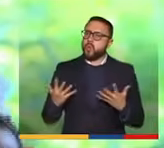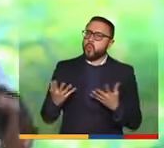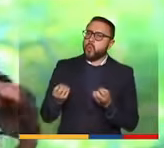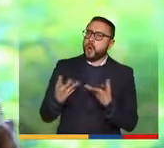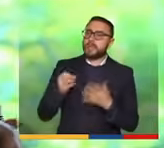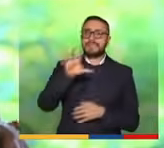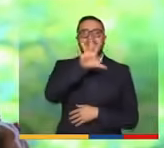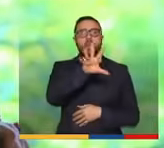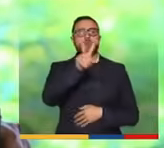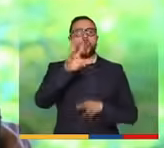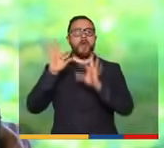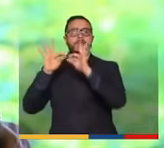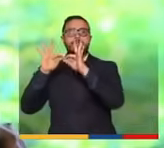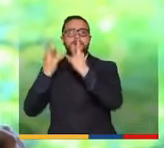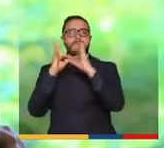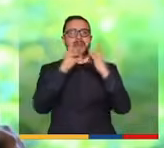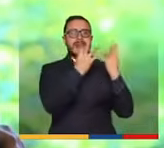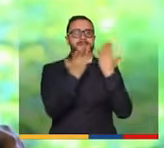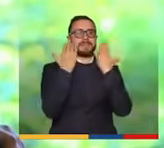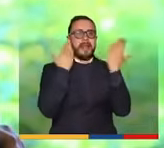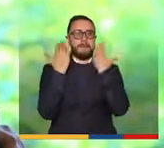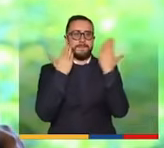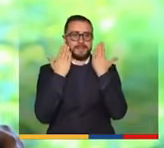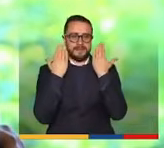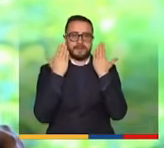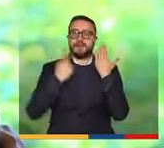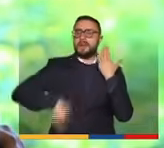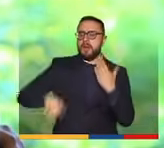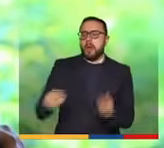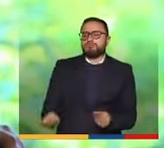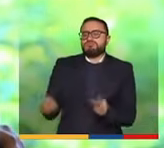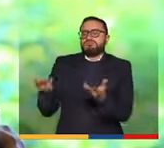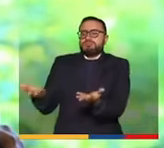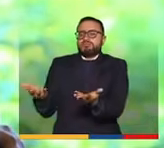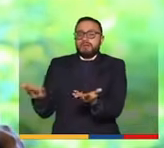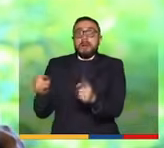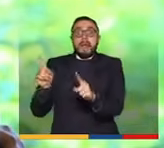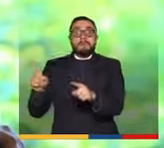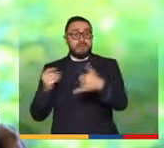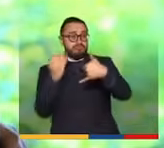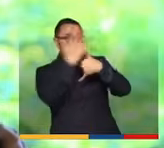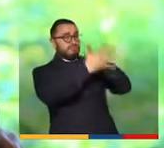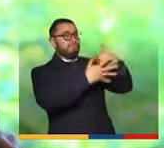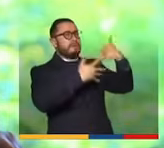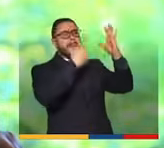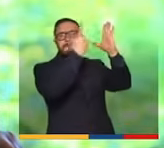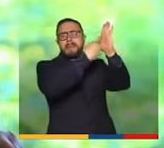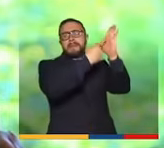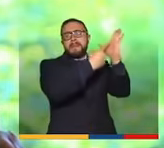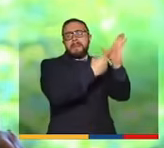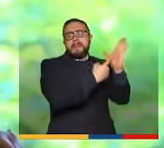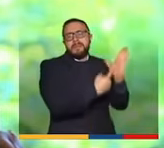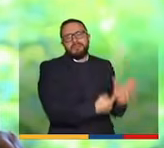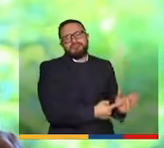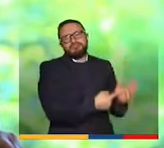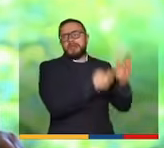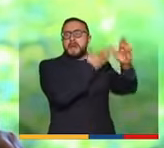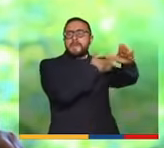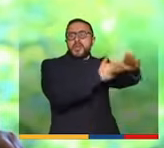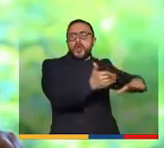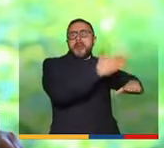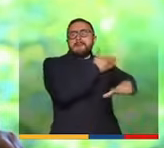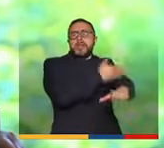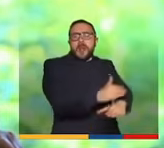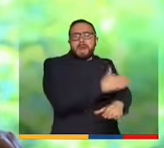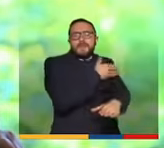152 campesinos o familias, pero es que son centenares de miles, son millones